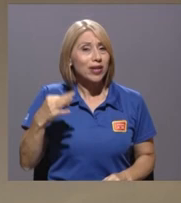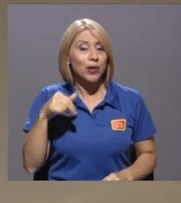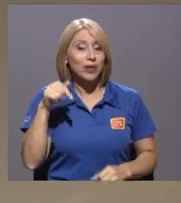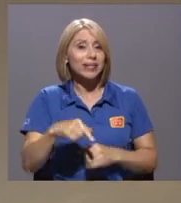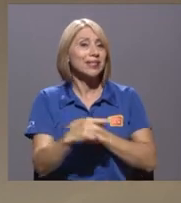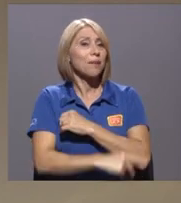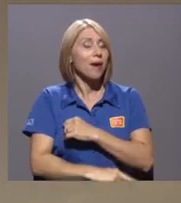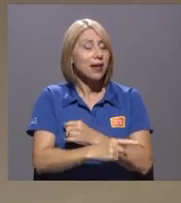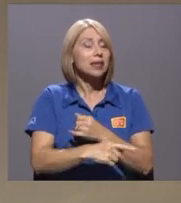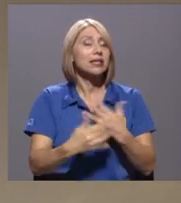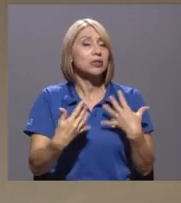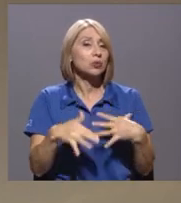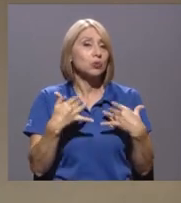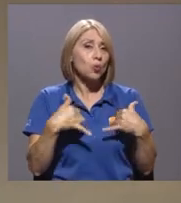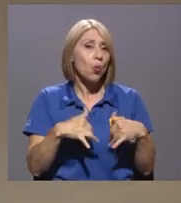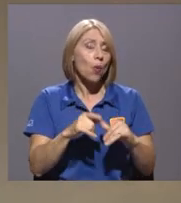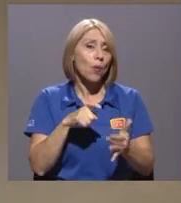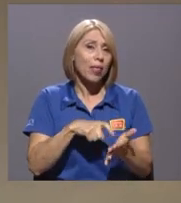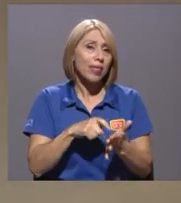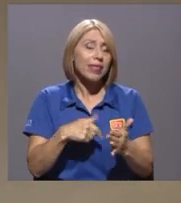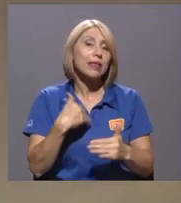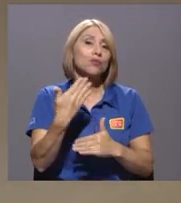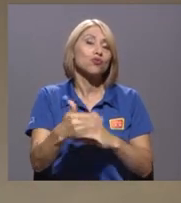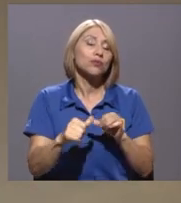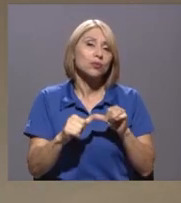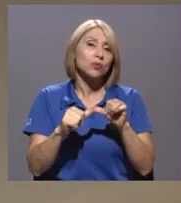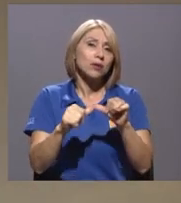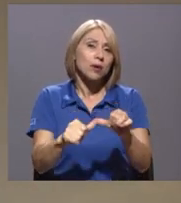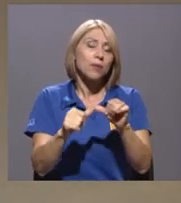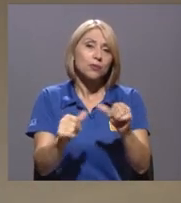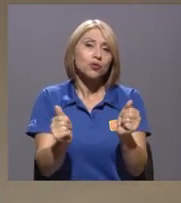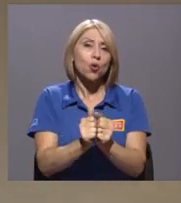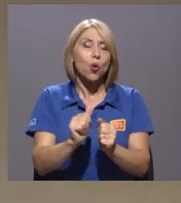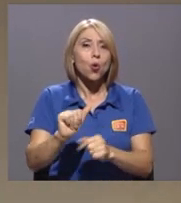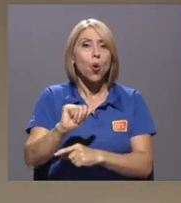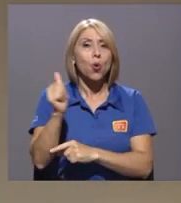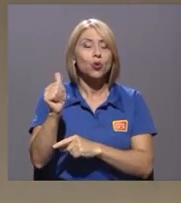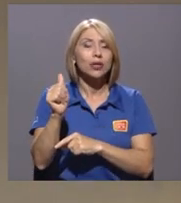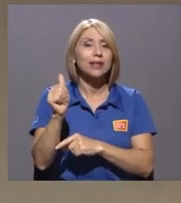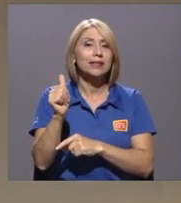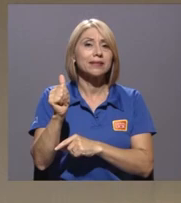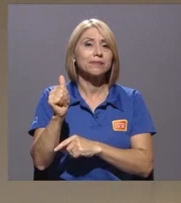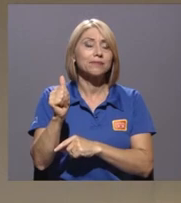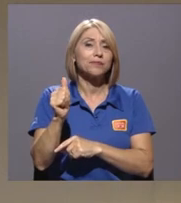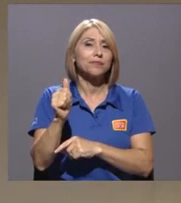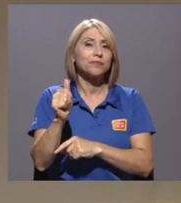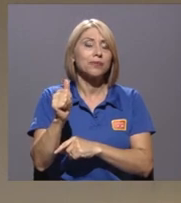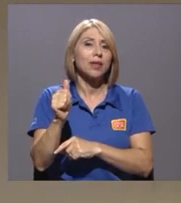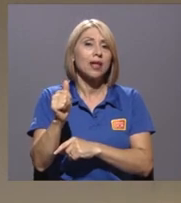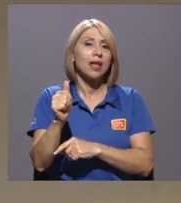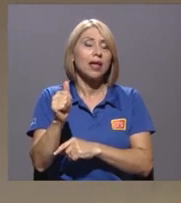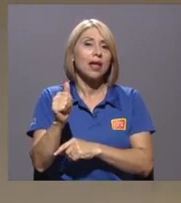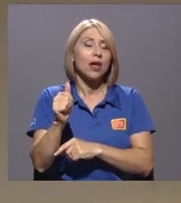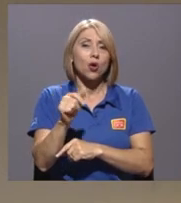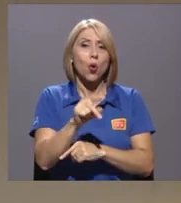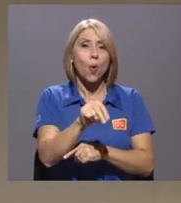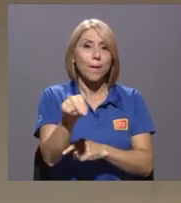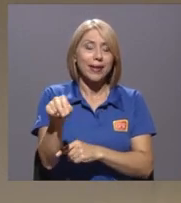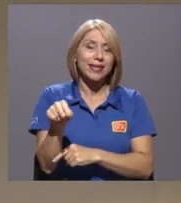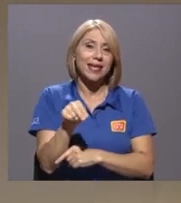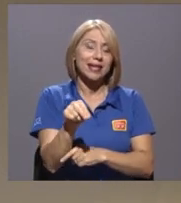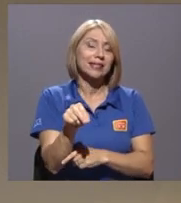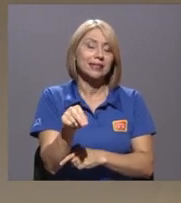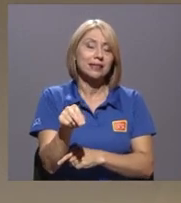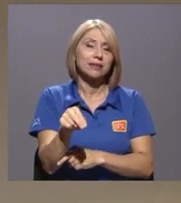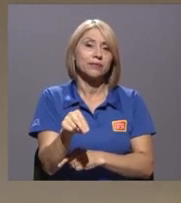y continuaremos en el siguiente segmento como frutos y compañeros que van